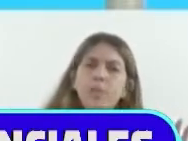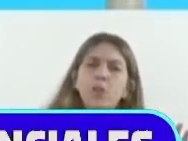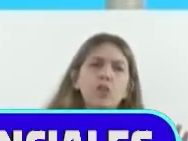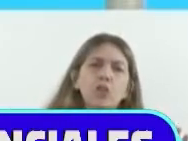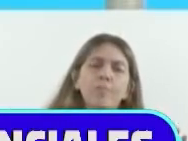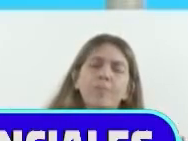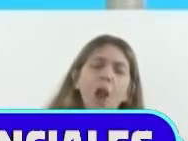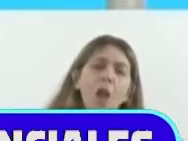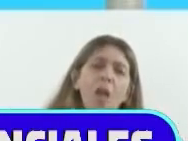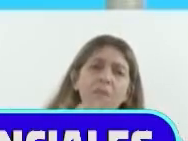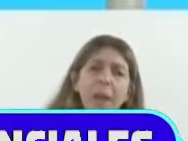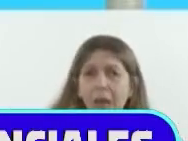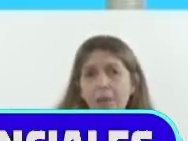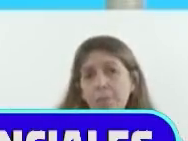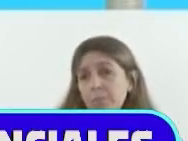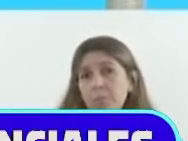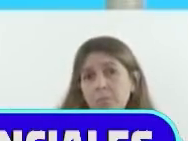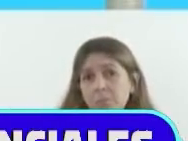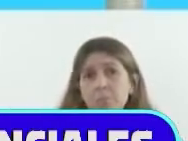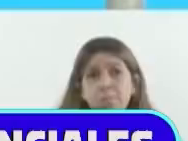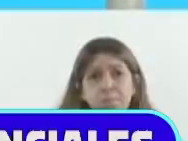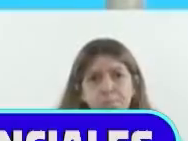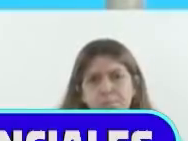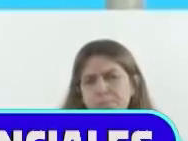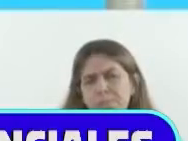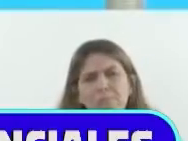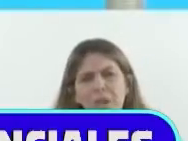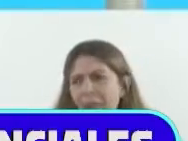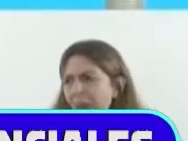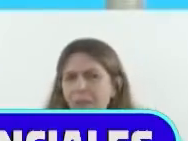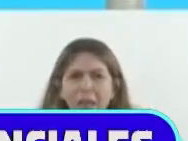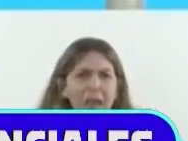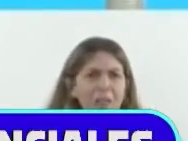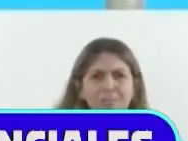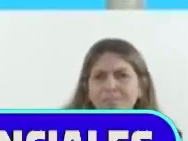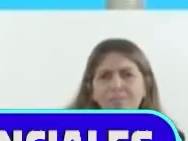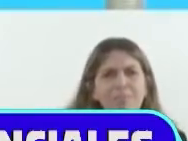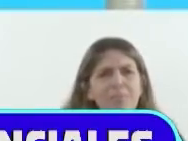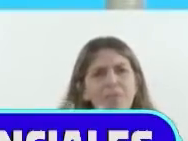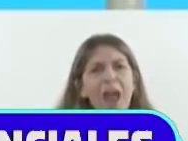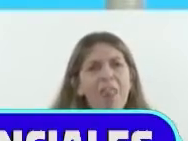Quiero serle franco. Tuvimos una muy buena charla y una charla muy franca, donde también